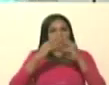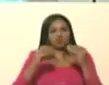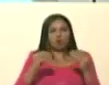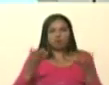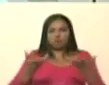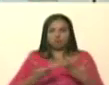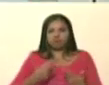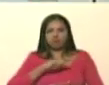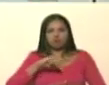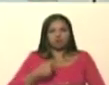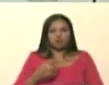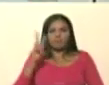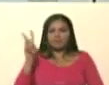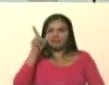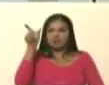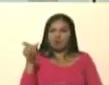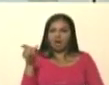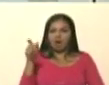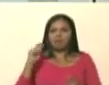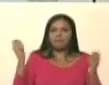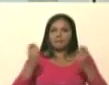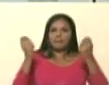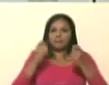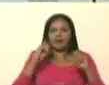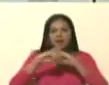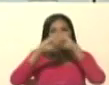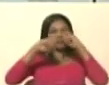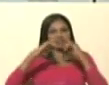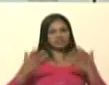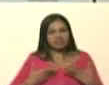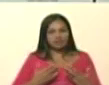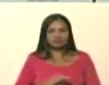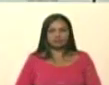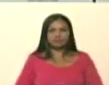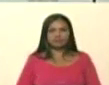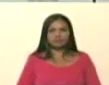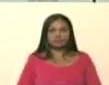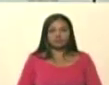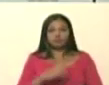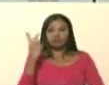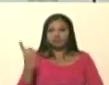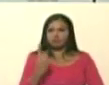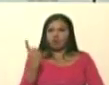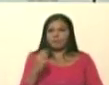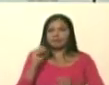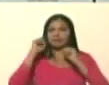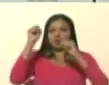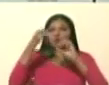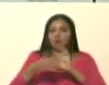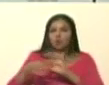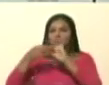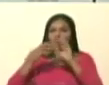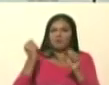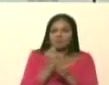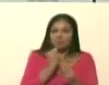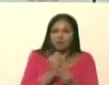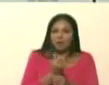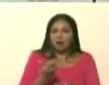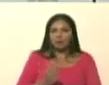pertenecen a todos los venezolanos la prosperidad y la felicidad que sólo se logra con la unión con el trabajo